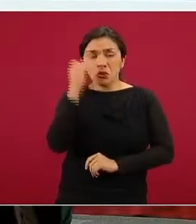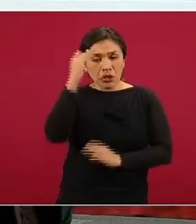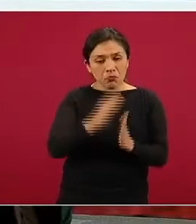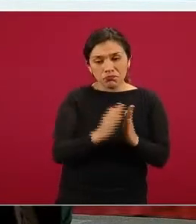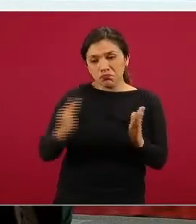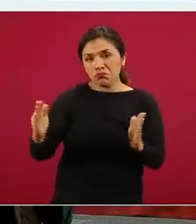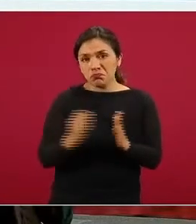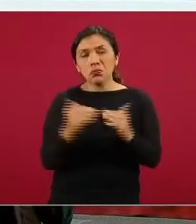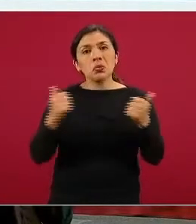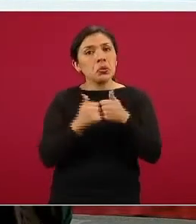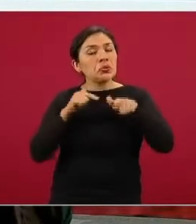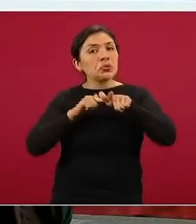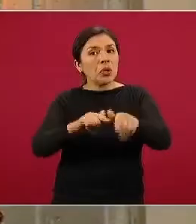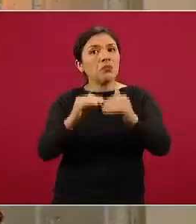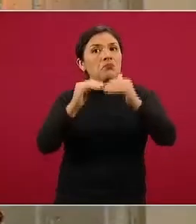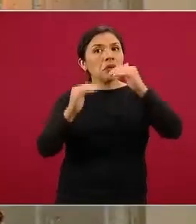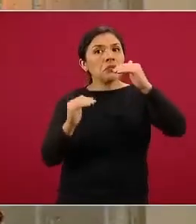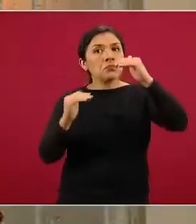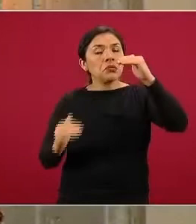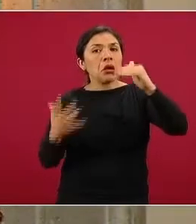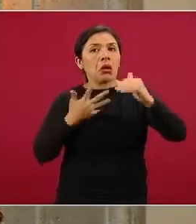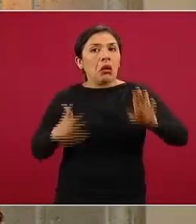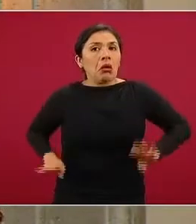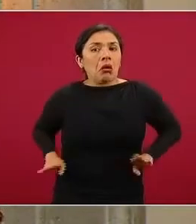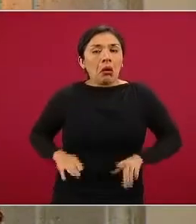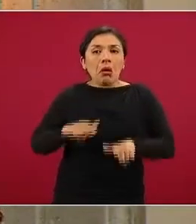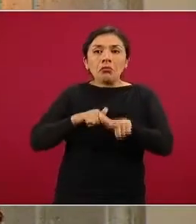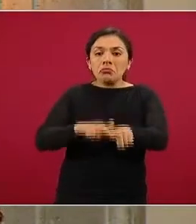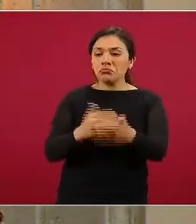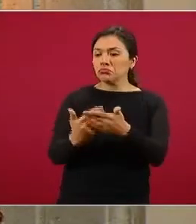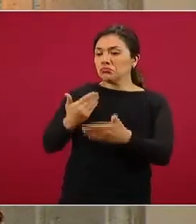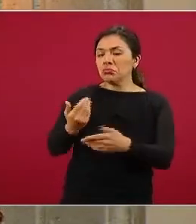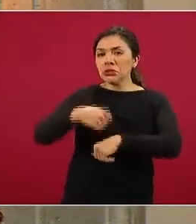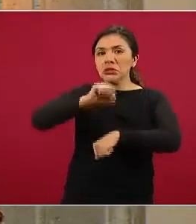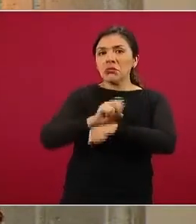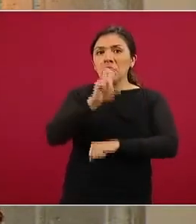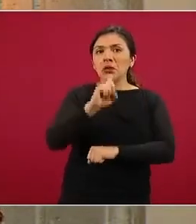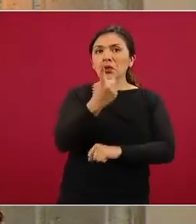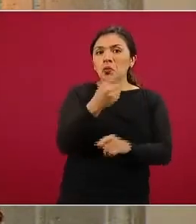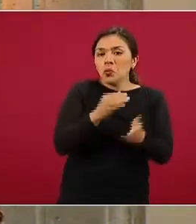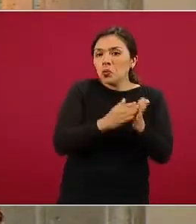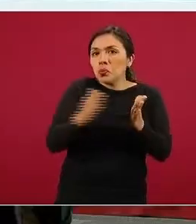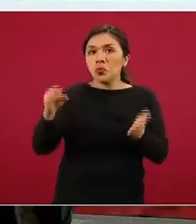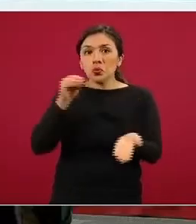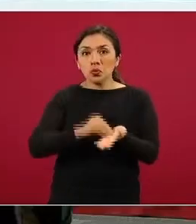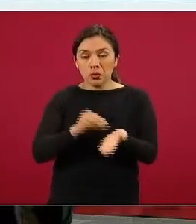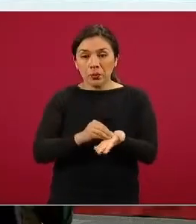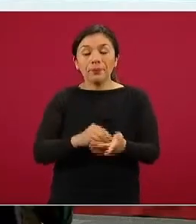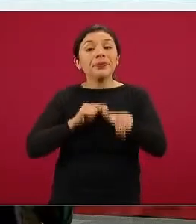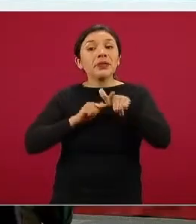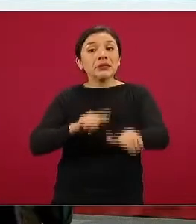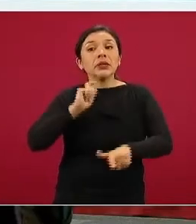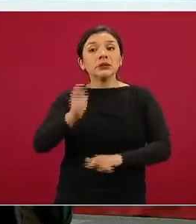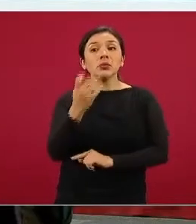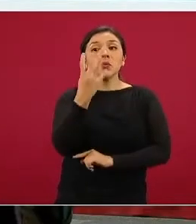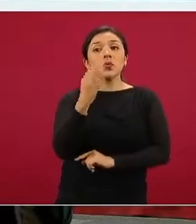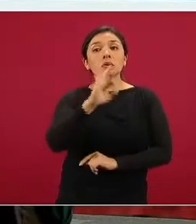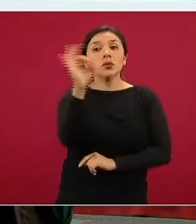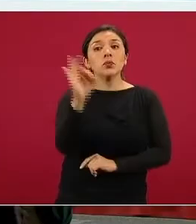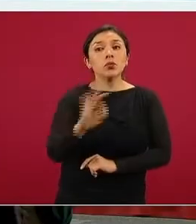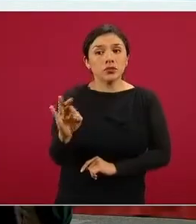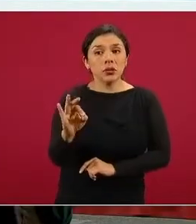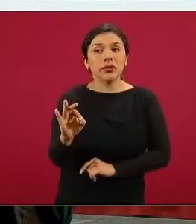una tendencia descendente que se ha venido presentando desde la semana 31. Continúa siendo de